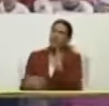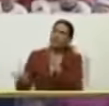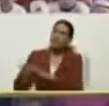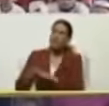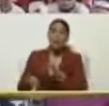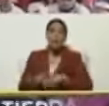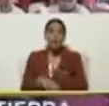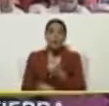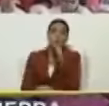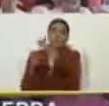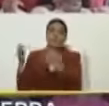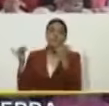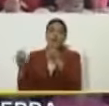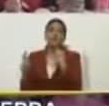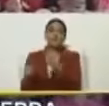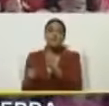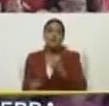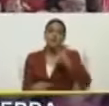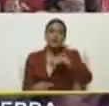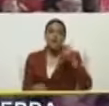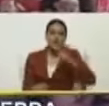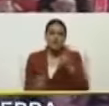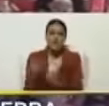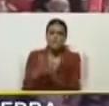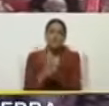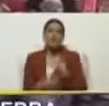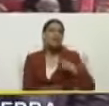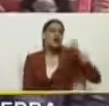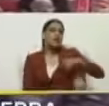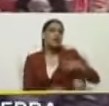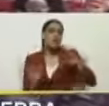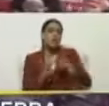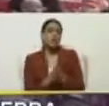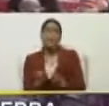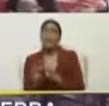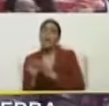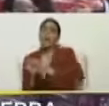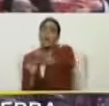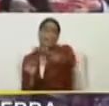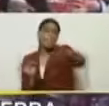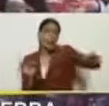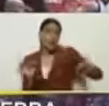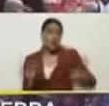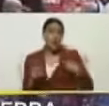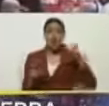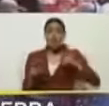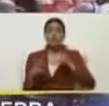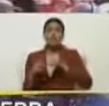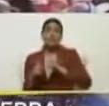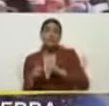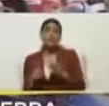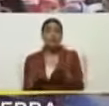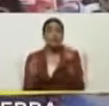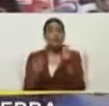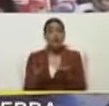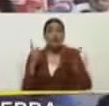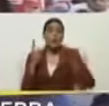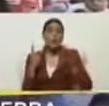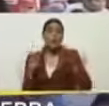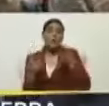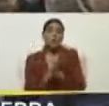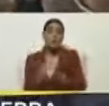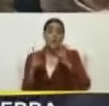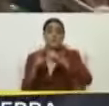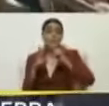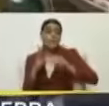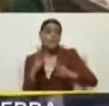veces dicen, no, bueno, para nosotros poder producir tenemos que tener tantas hectáreas de terreno, tenemos que tener tantos kilos de urea, tanto, bueno,